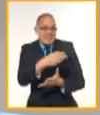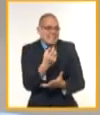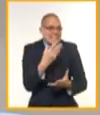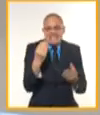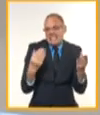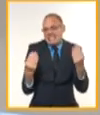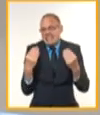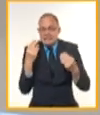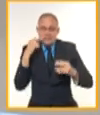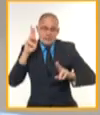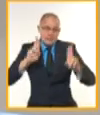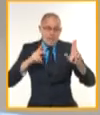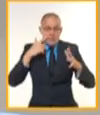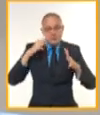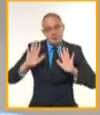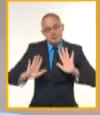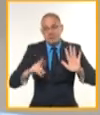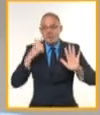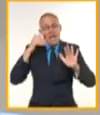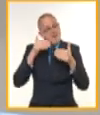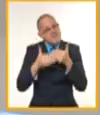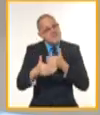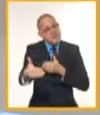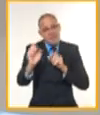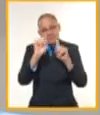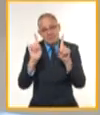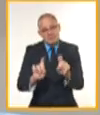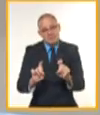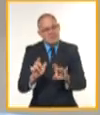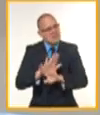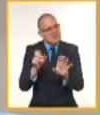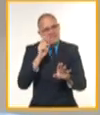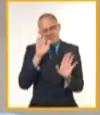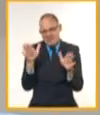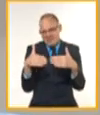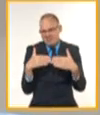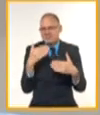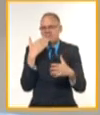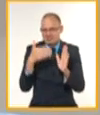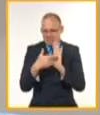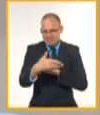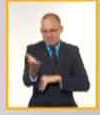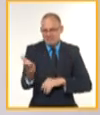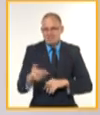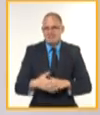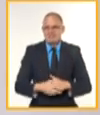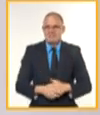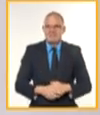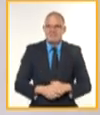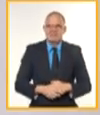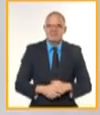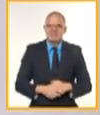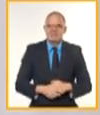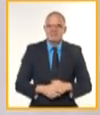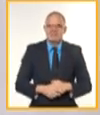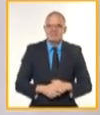eso tenemos que estar atentos a la información y a los análisis. Termino la esquina y regreso a la mesa.